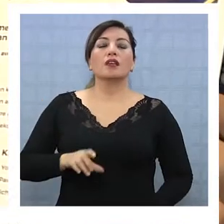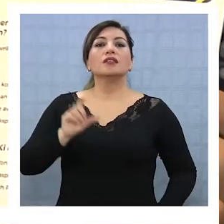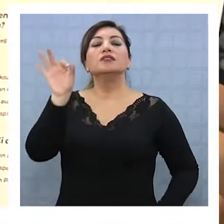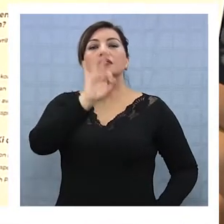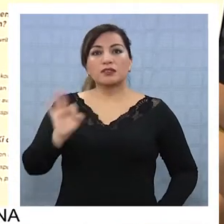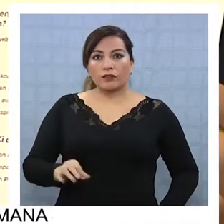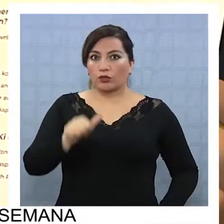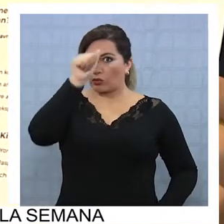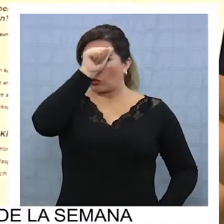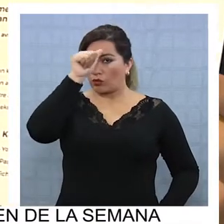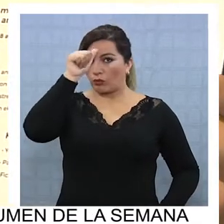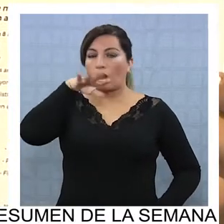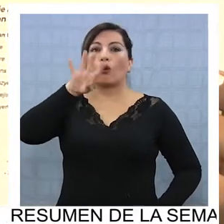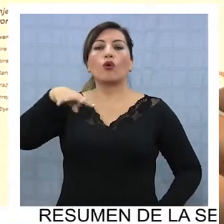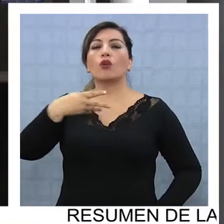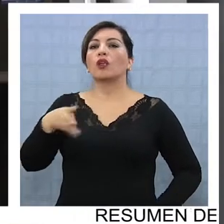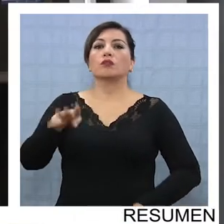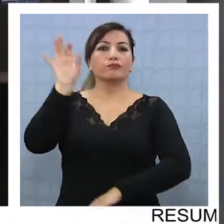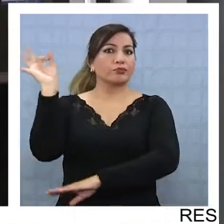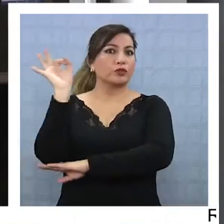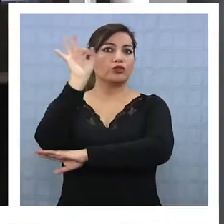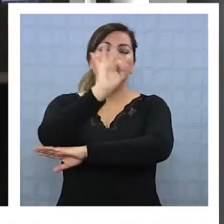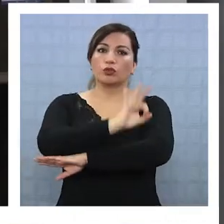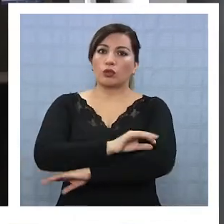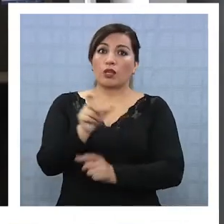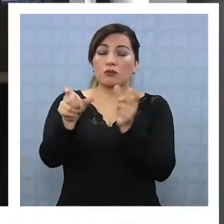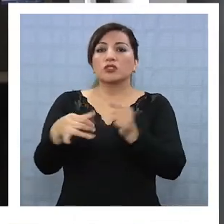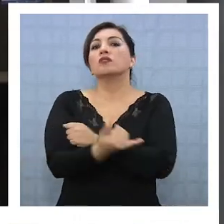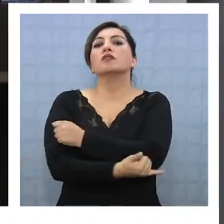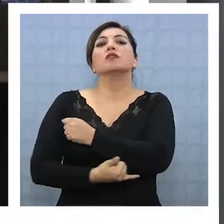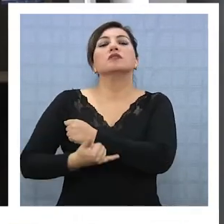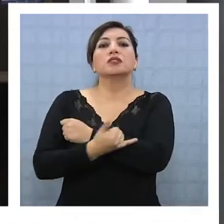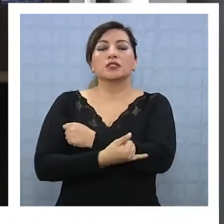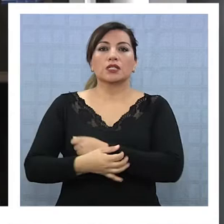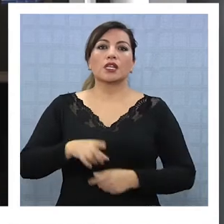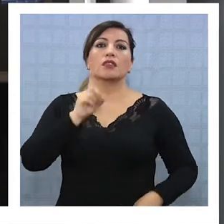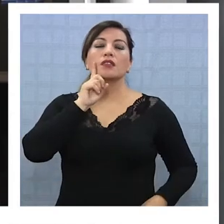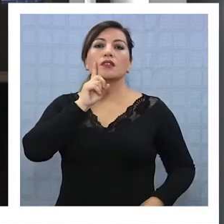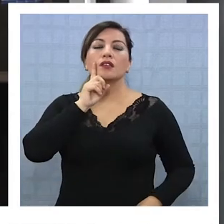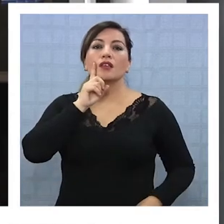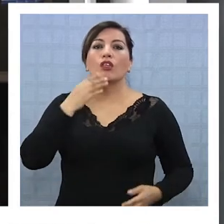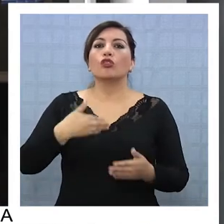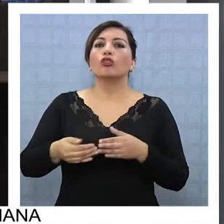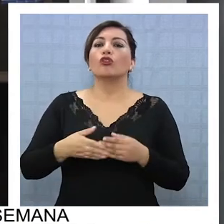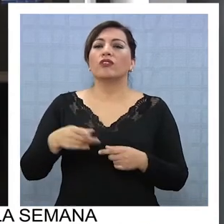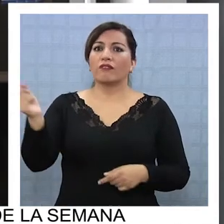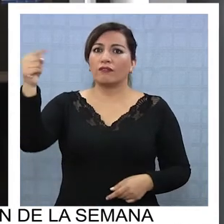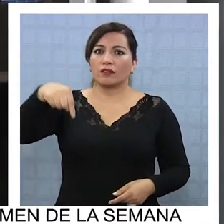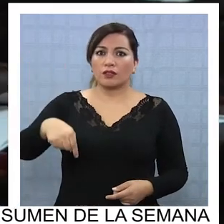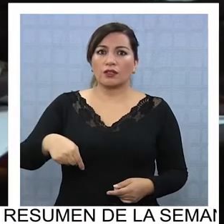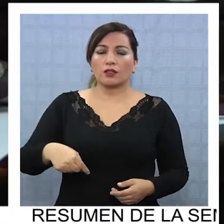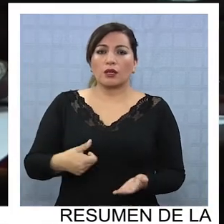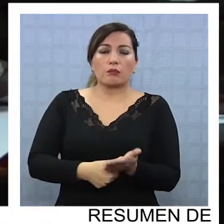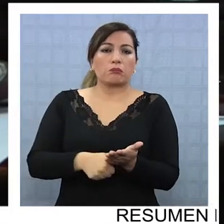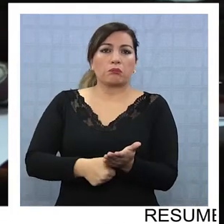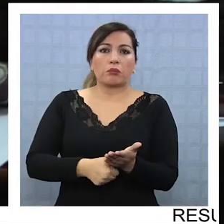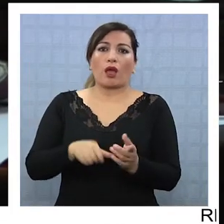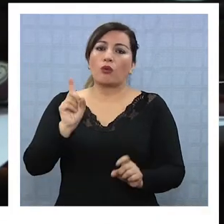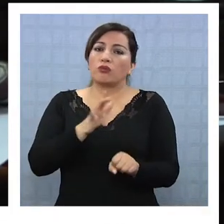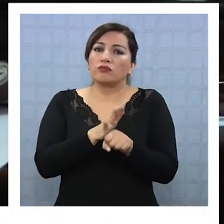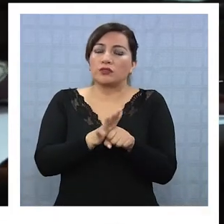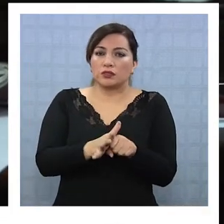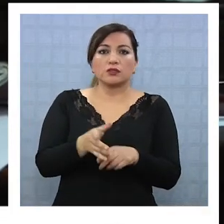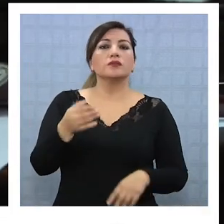gobernación de Iquique atenderá en horario continuado y las personas migrantes deben acreditar identidad de origen, pasaporte o cédula de